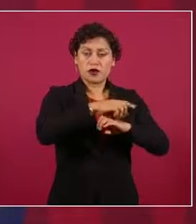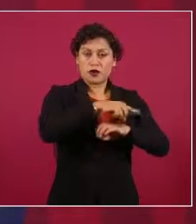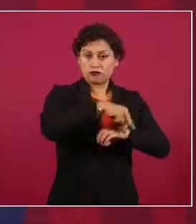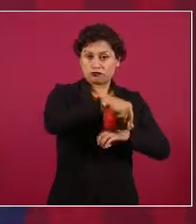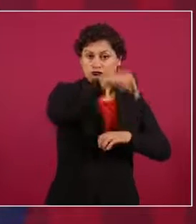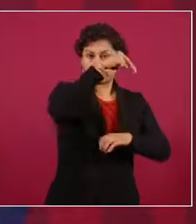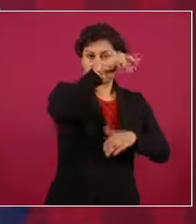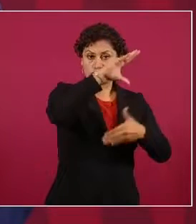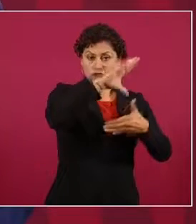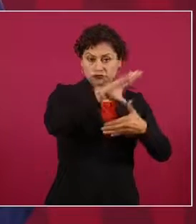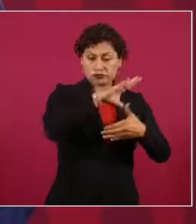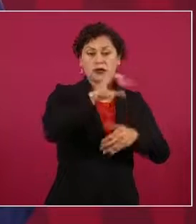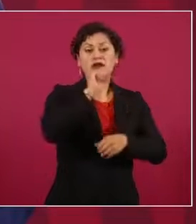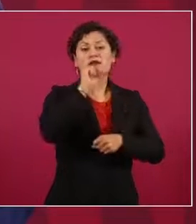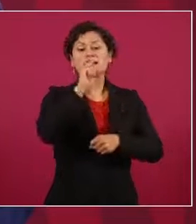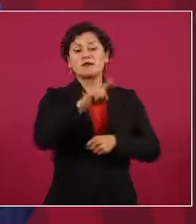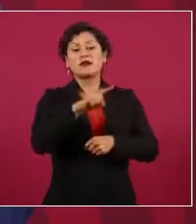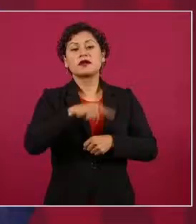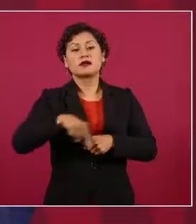Hablamos con la vicepresidenta,